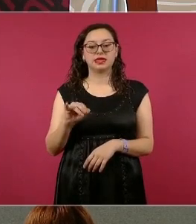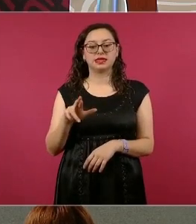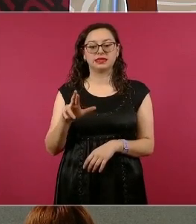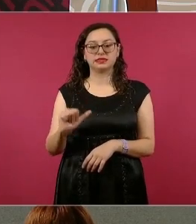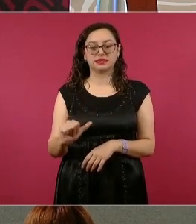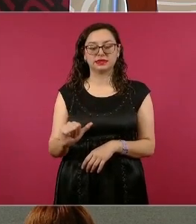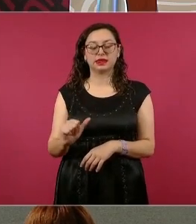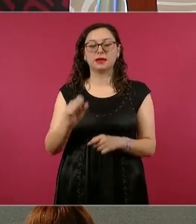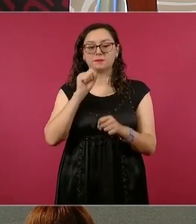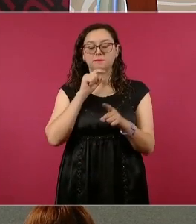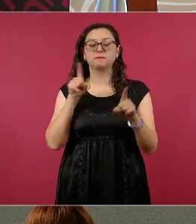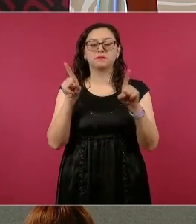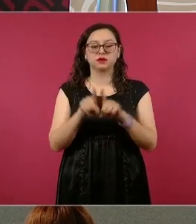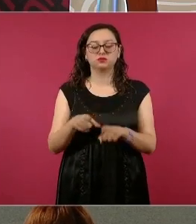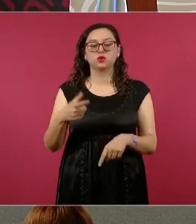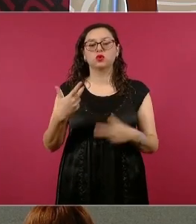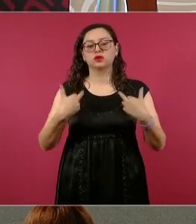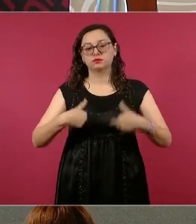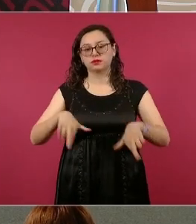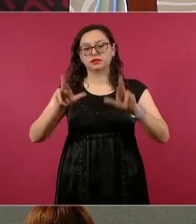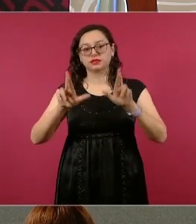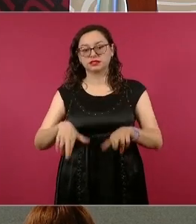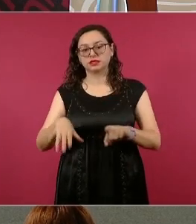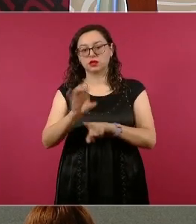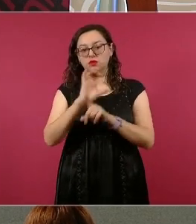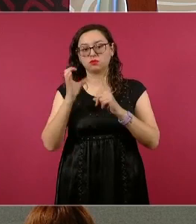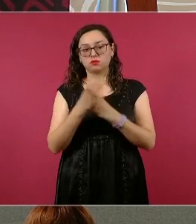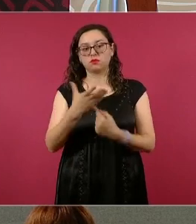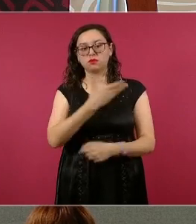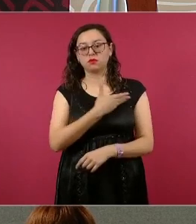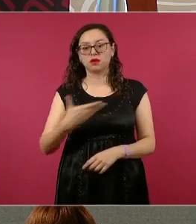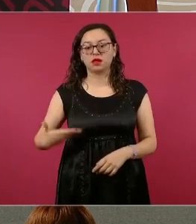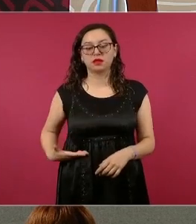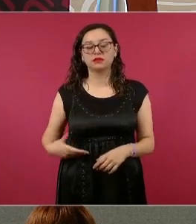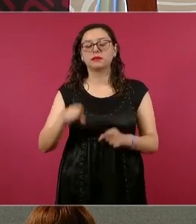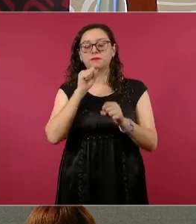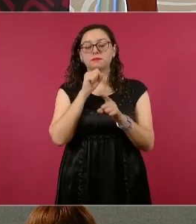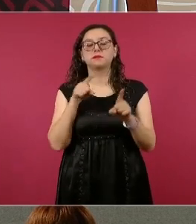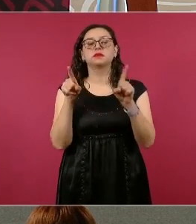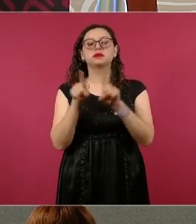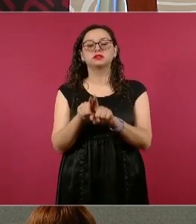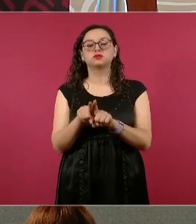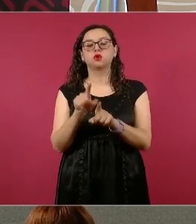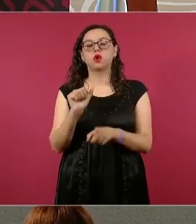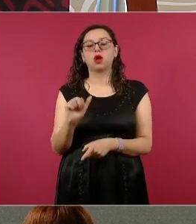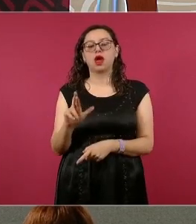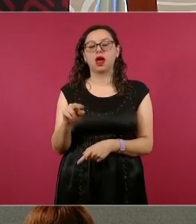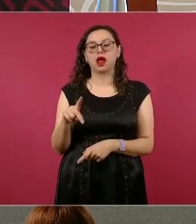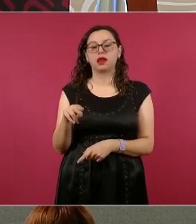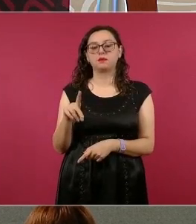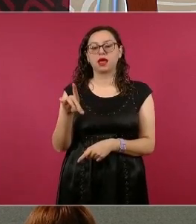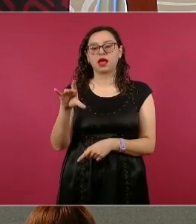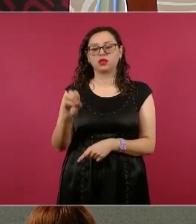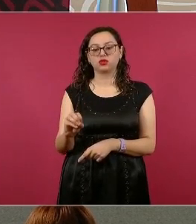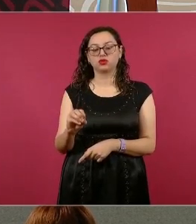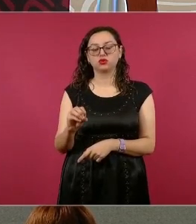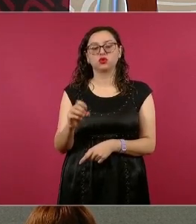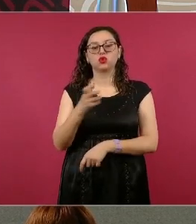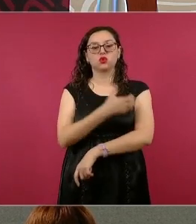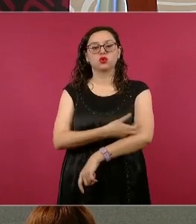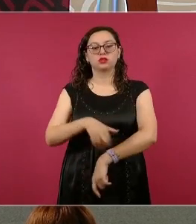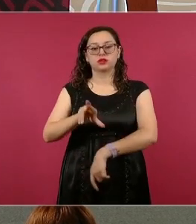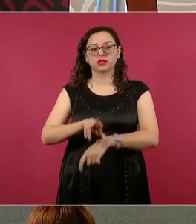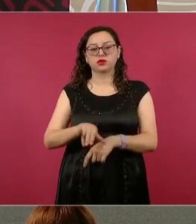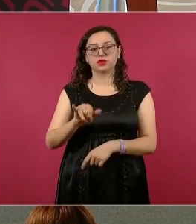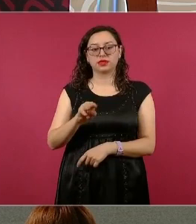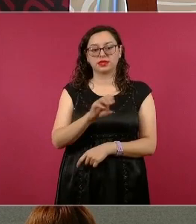Comisión Presidencial, el vicealmirante Roberto Mar Aldama, además de Armando de la Mora, el doctor de la Mora, coordinador de